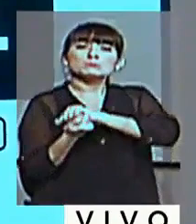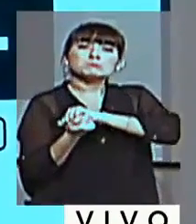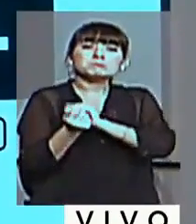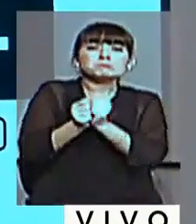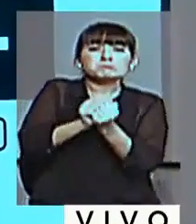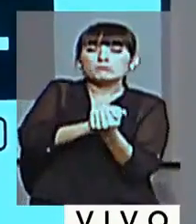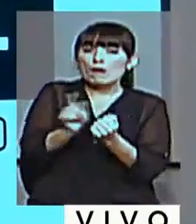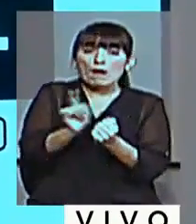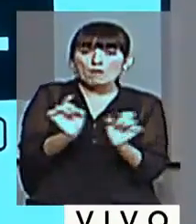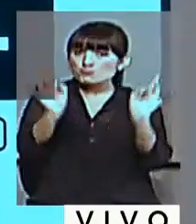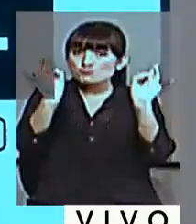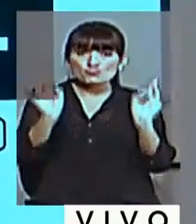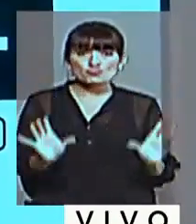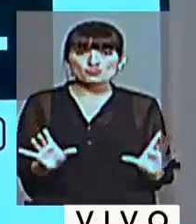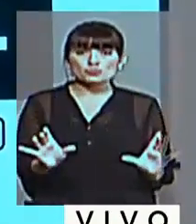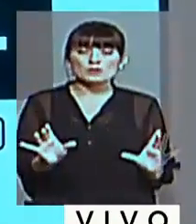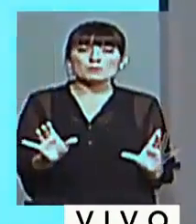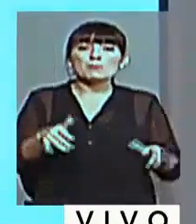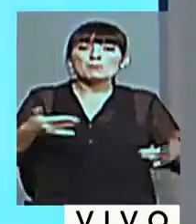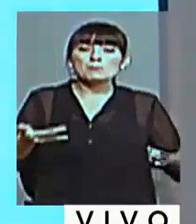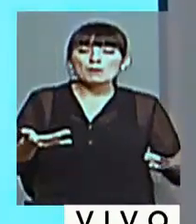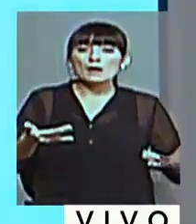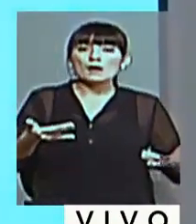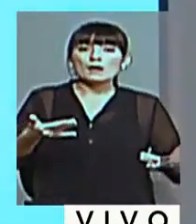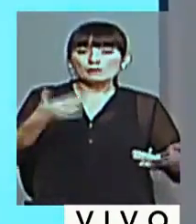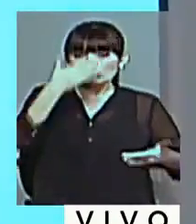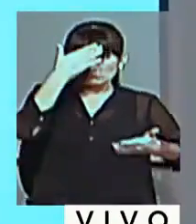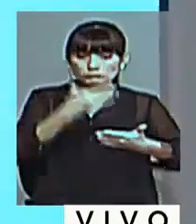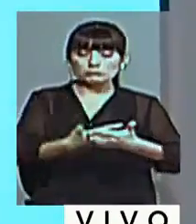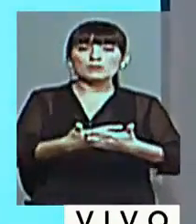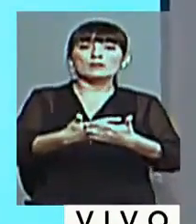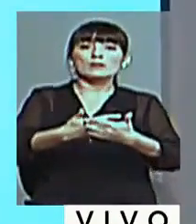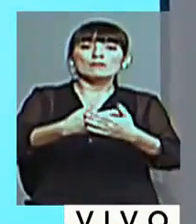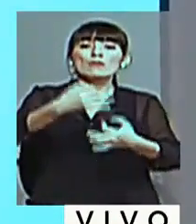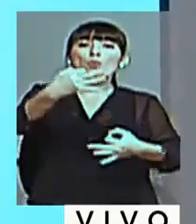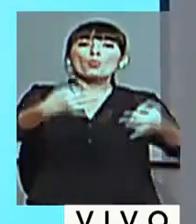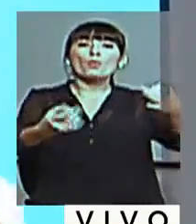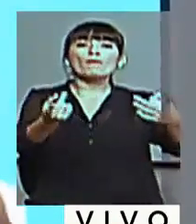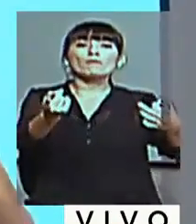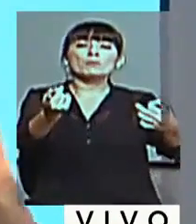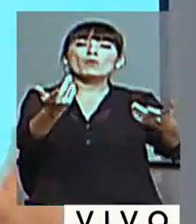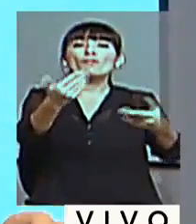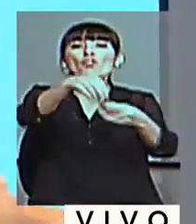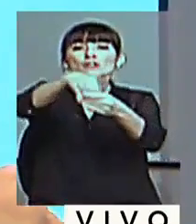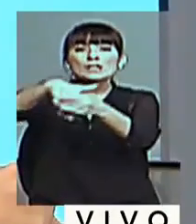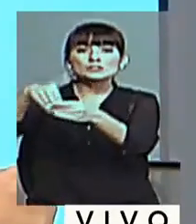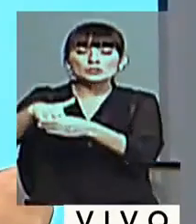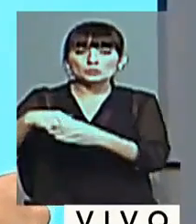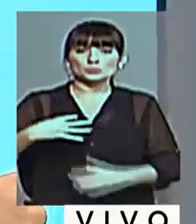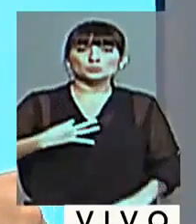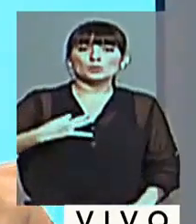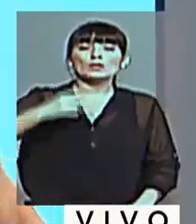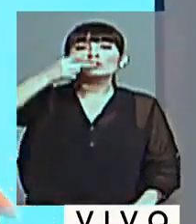para que nos expongamos al juicio ciudadano en noviembre. Allí,